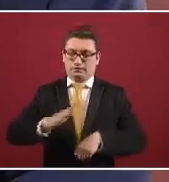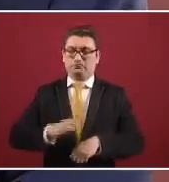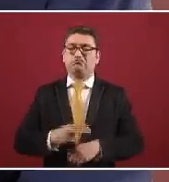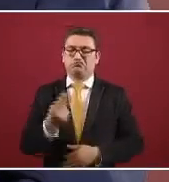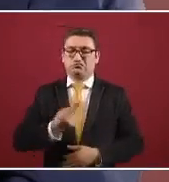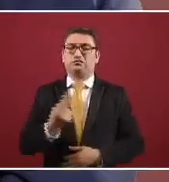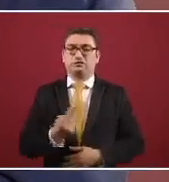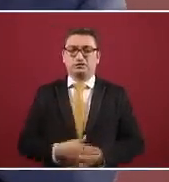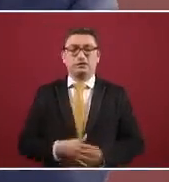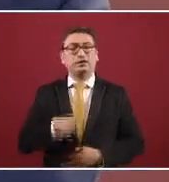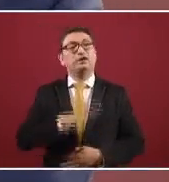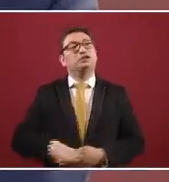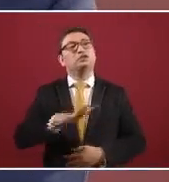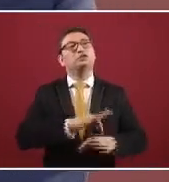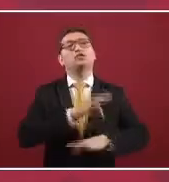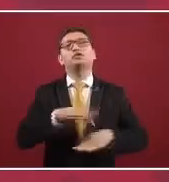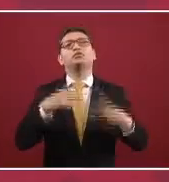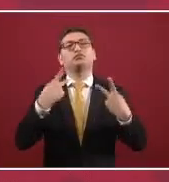La gente debe de saber,